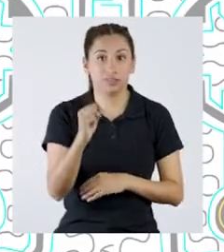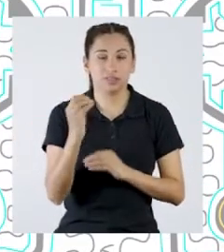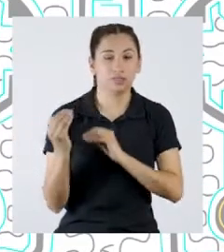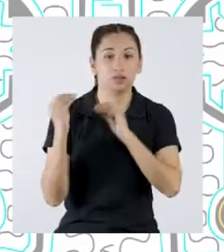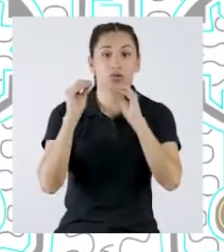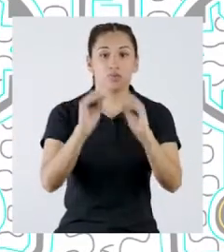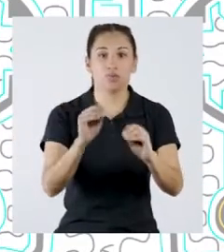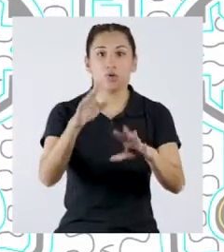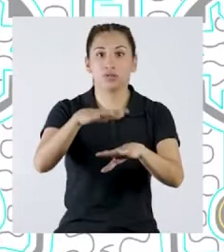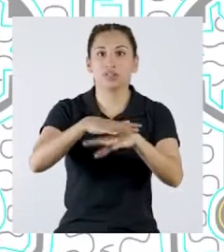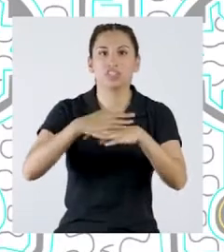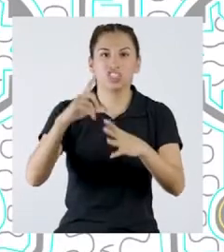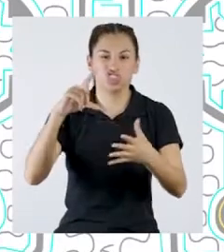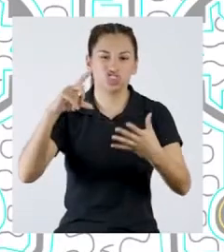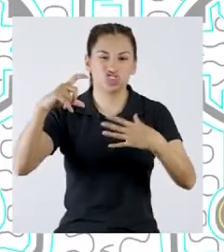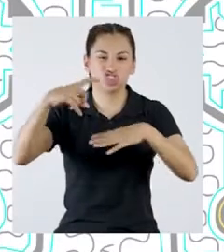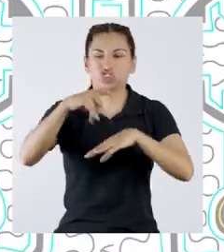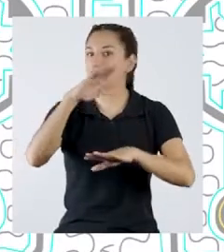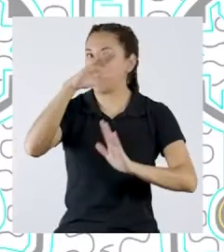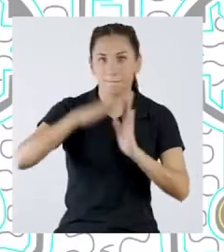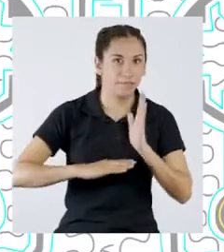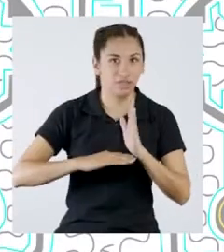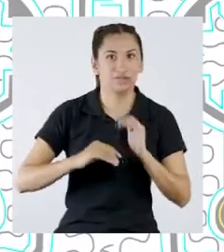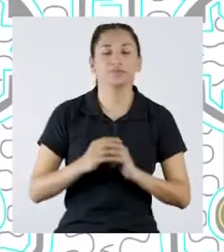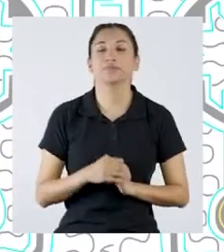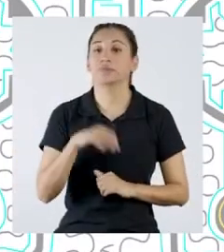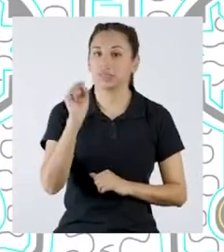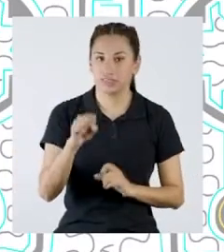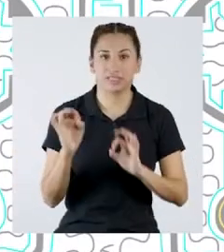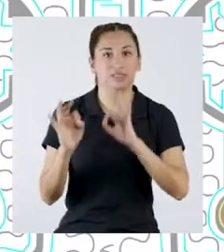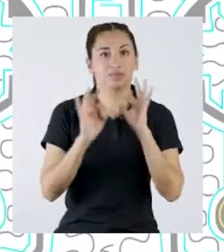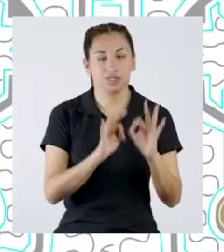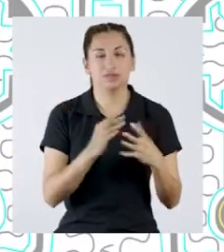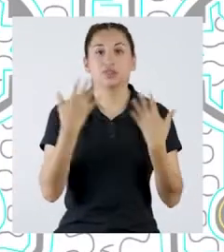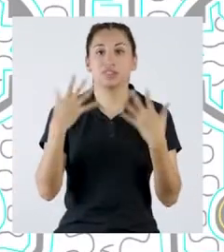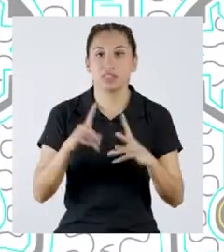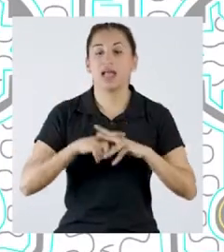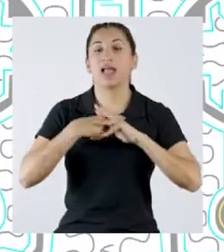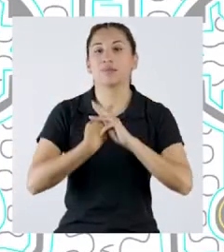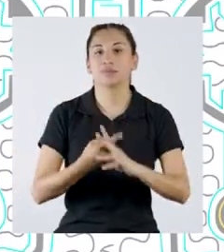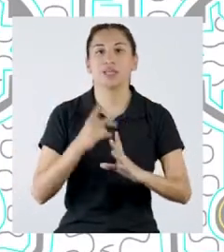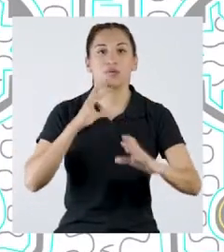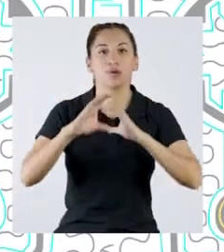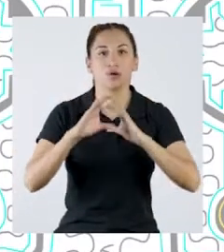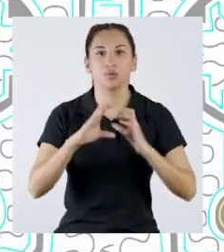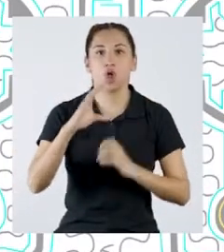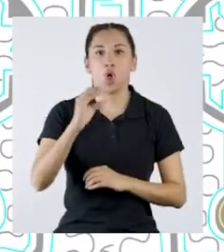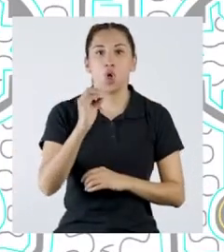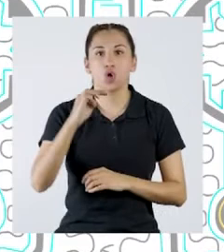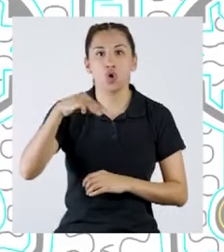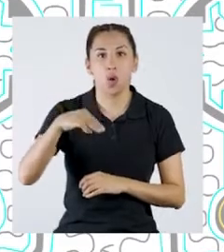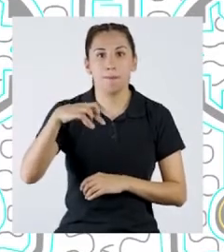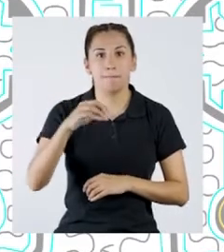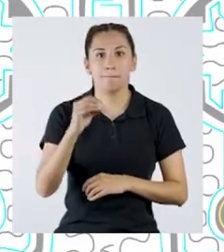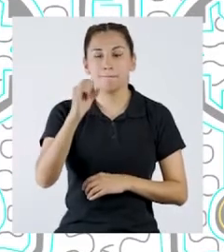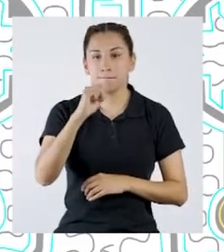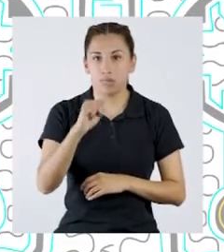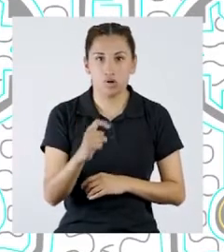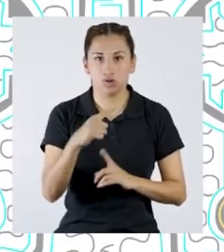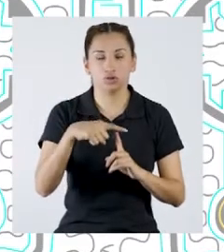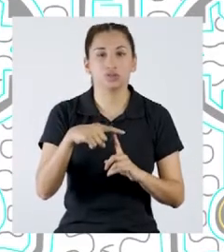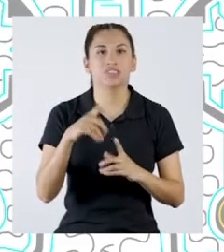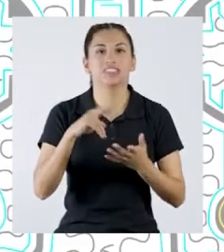puso a los plaguicidas. Y por eso mismo empezamos a hablar sobre el compost, que